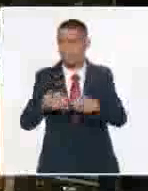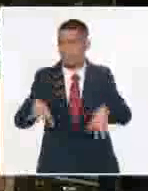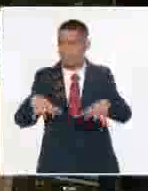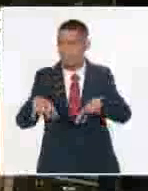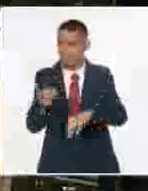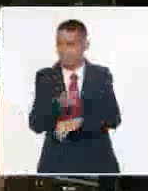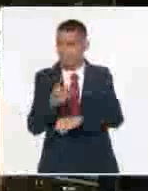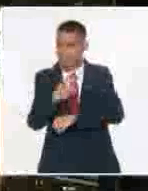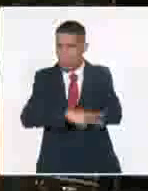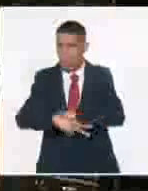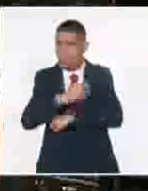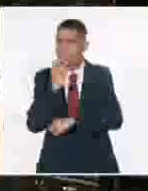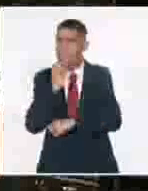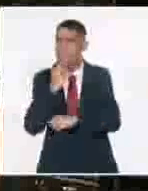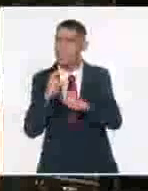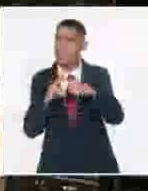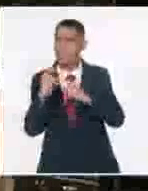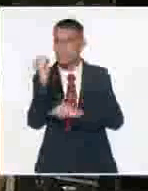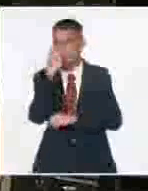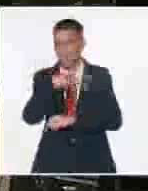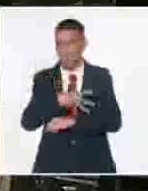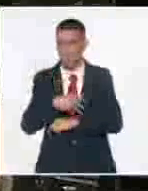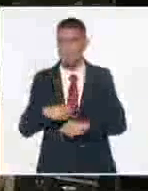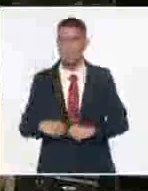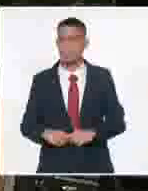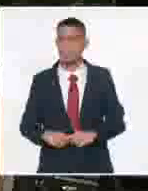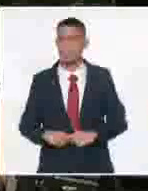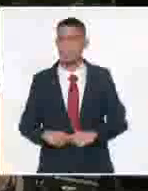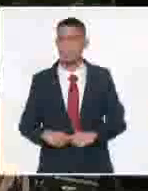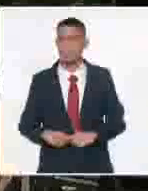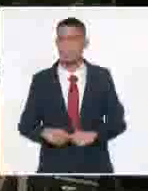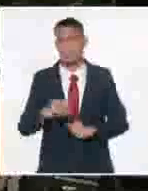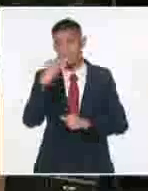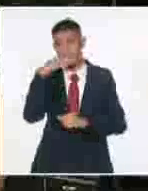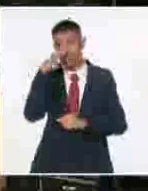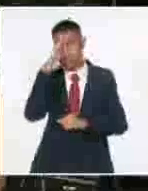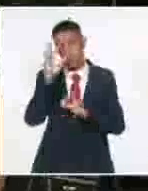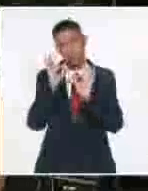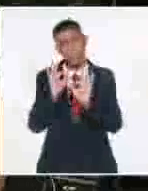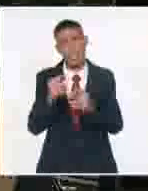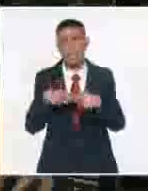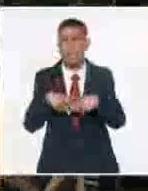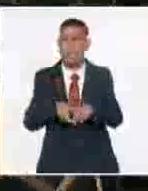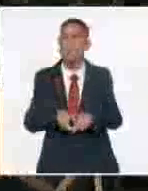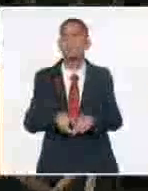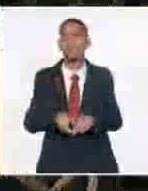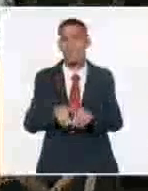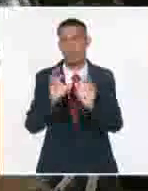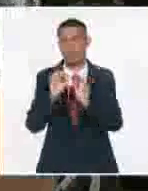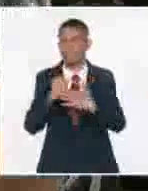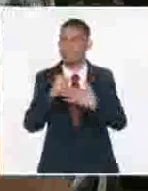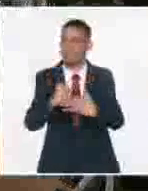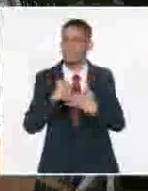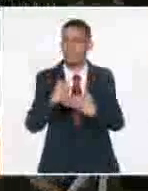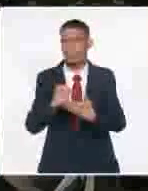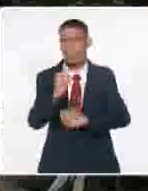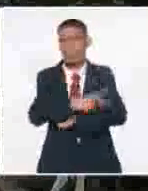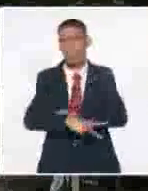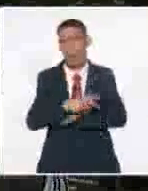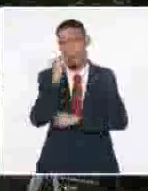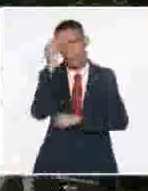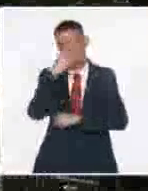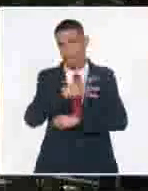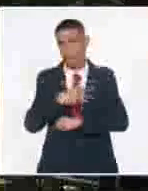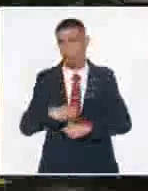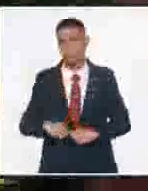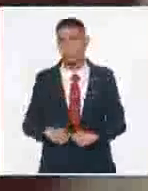sino de la solución ya general del conflicto, tomando en cuenta que Cuba ha acompañado a la causa palestina desde hace tantos años. Desde